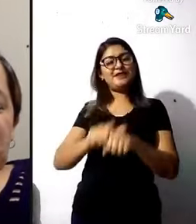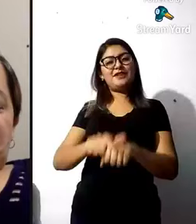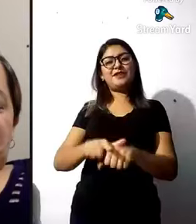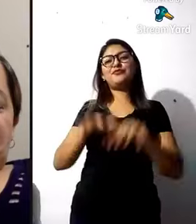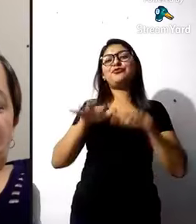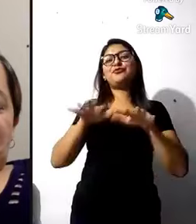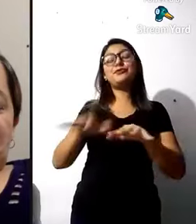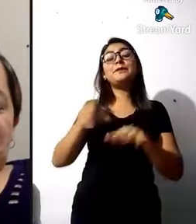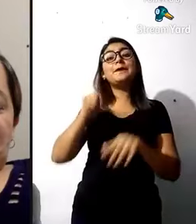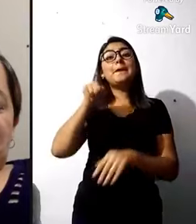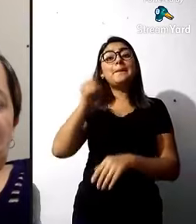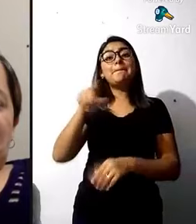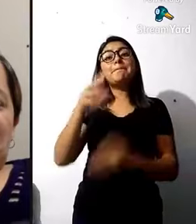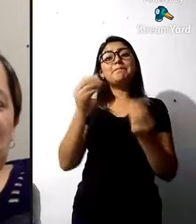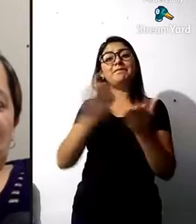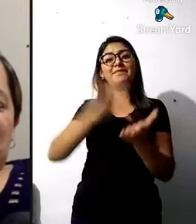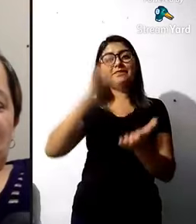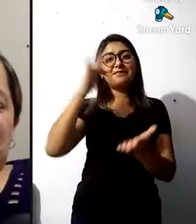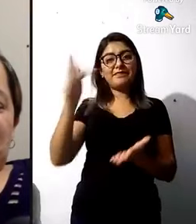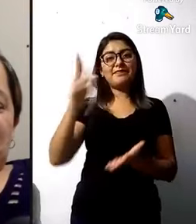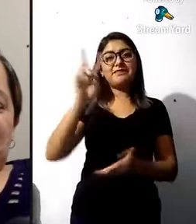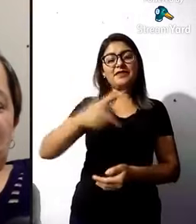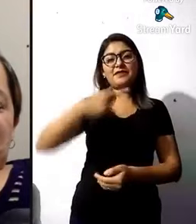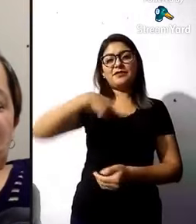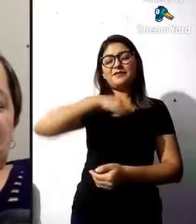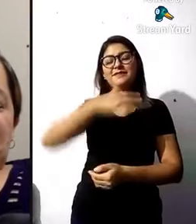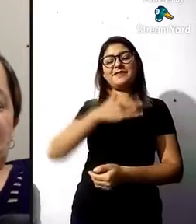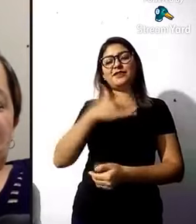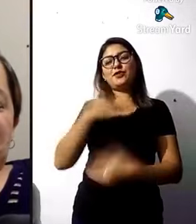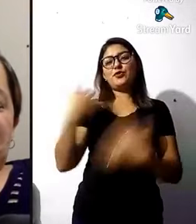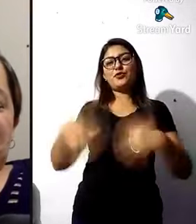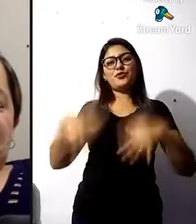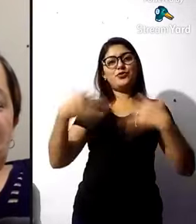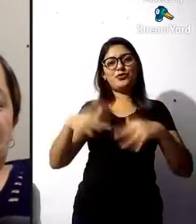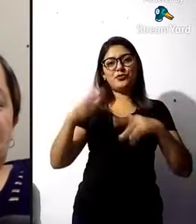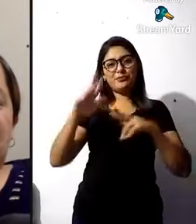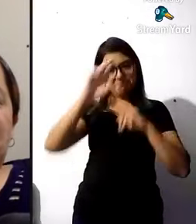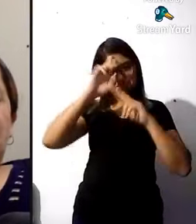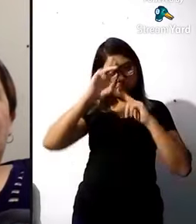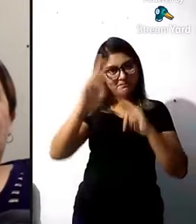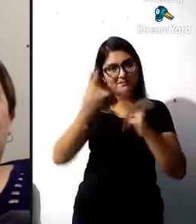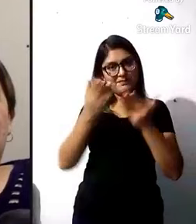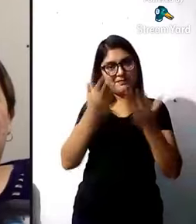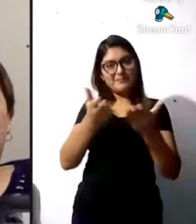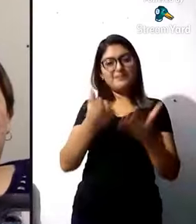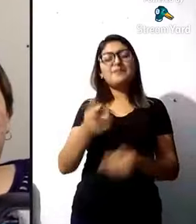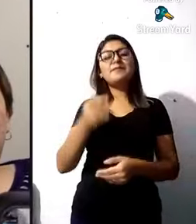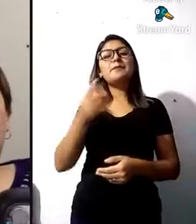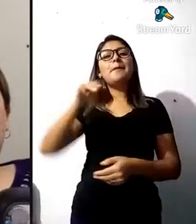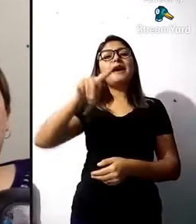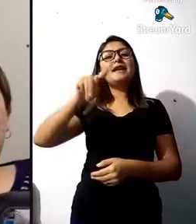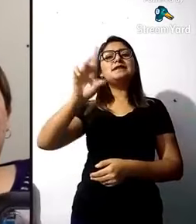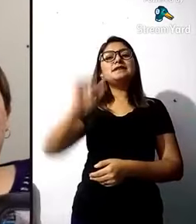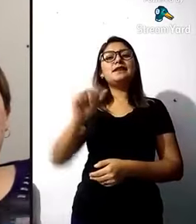Muchas gracias y muy honrada, maestra Norma, por estar con nosotros en esta